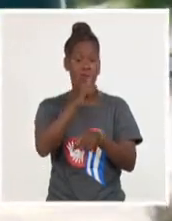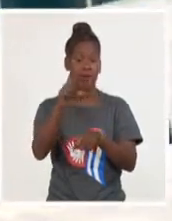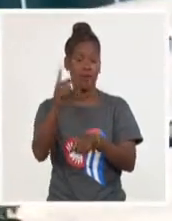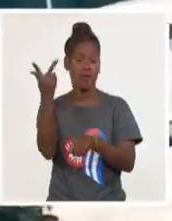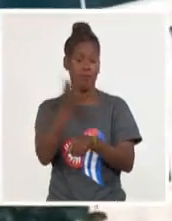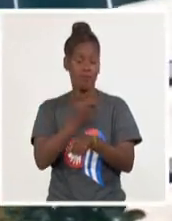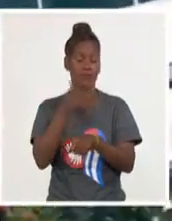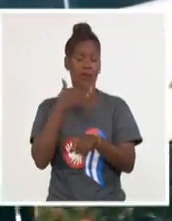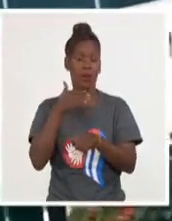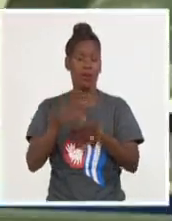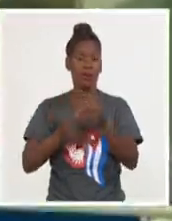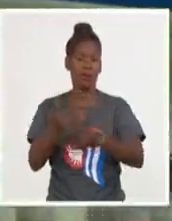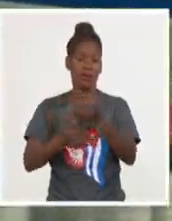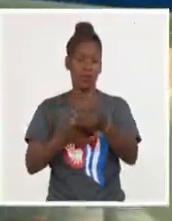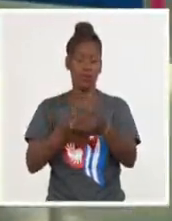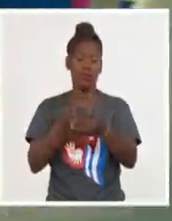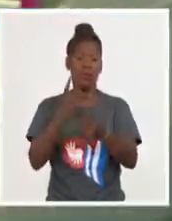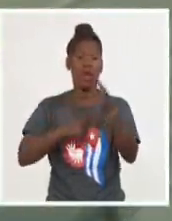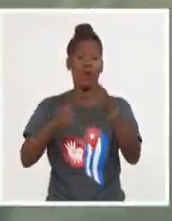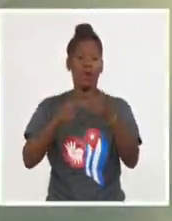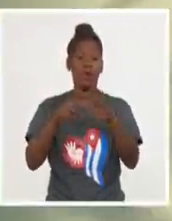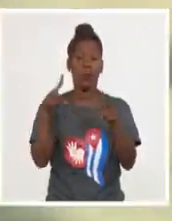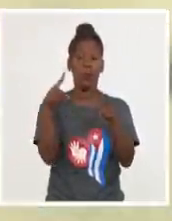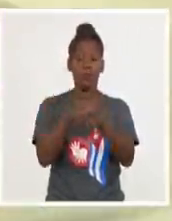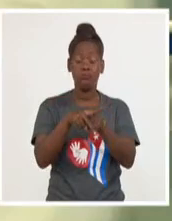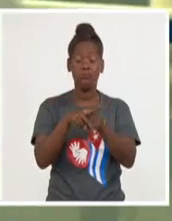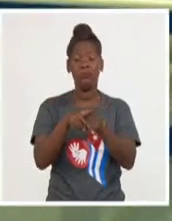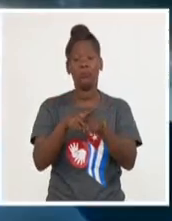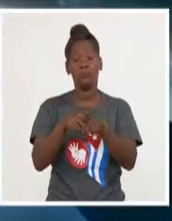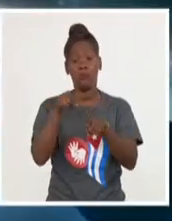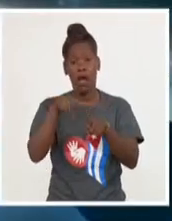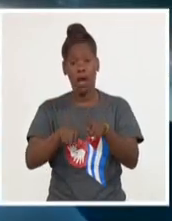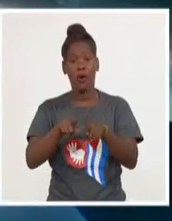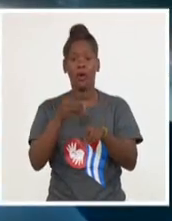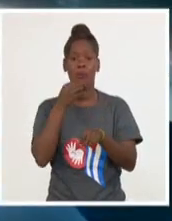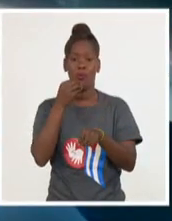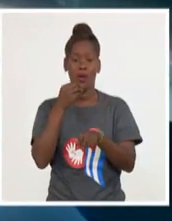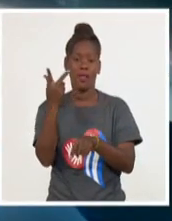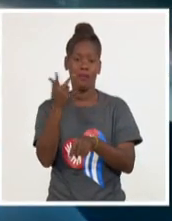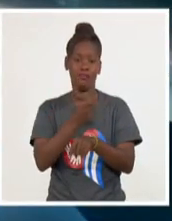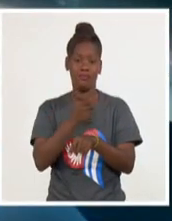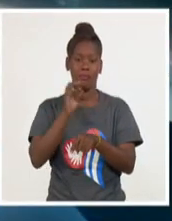de vacunación o ni siquiera llegaron a iniciarlo con el resto de las vacunas que se emplean